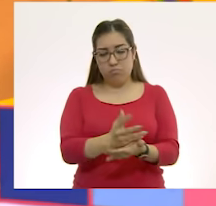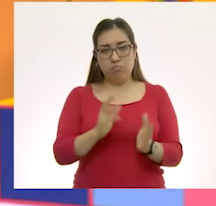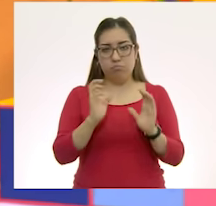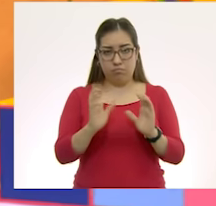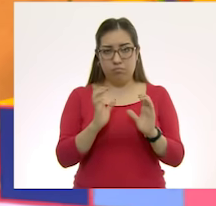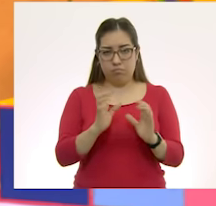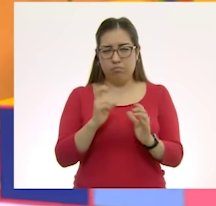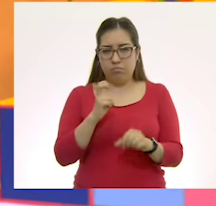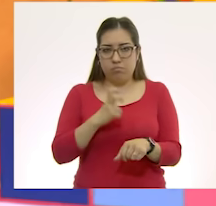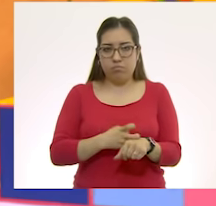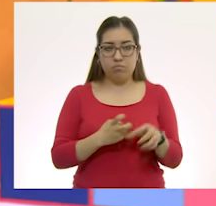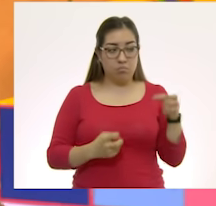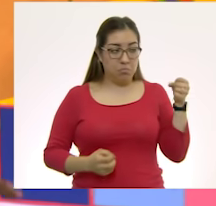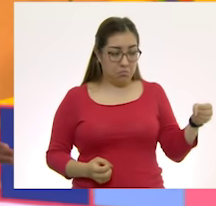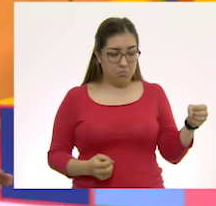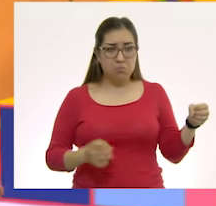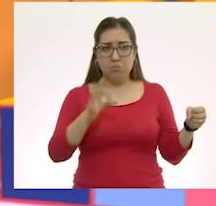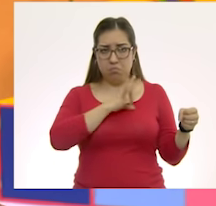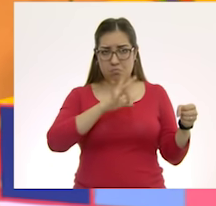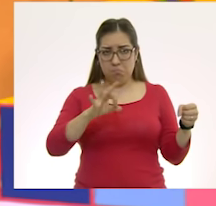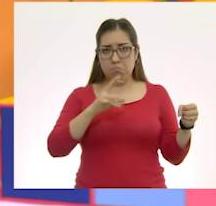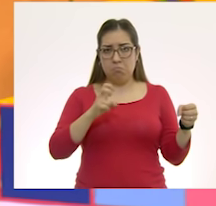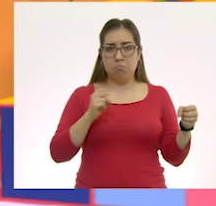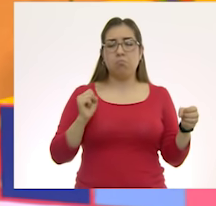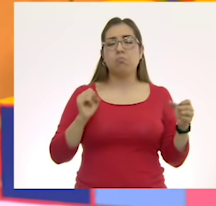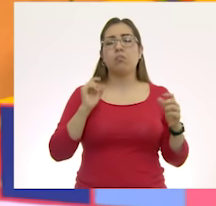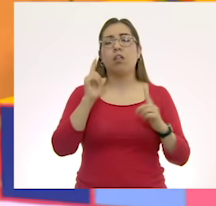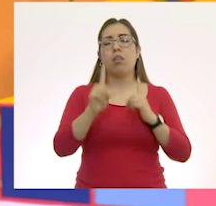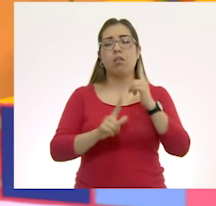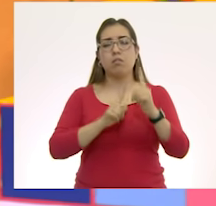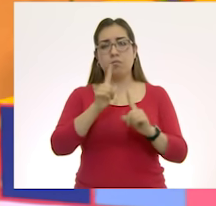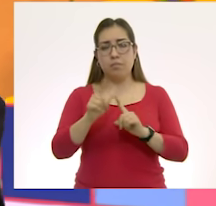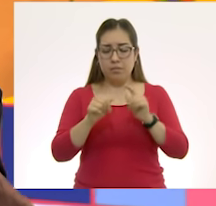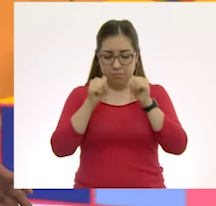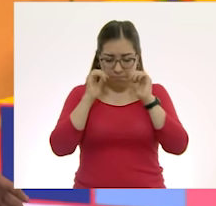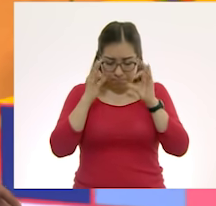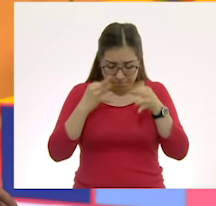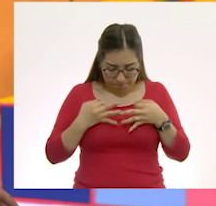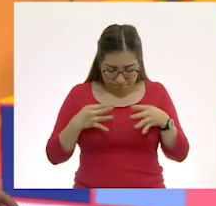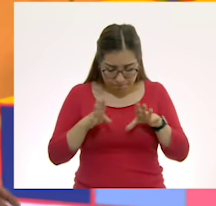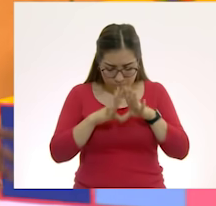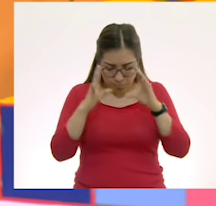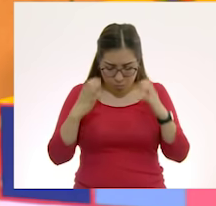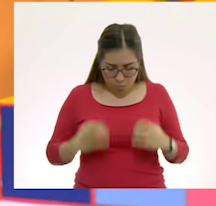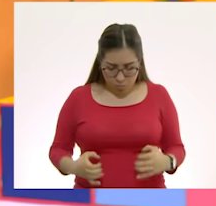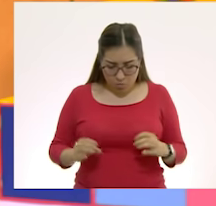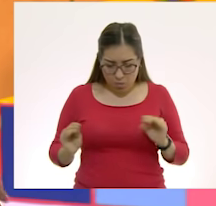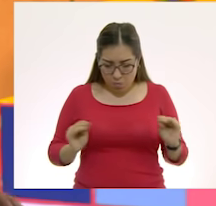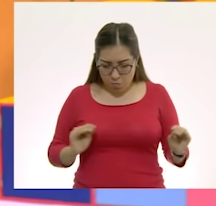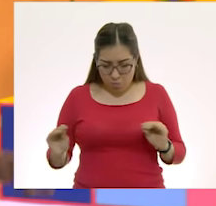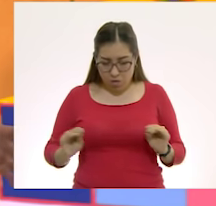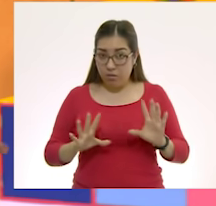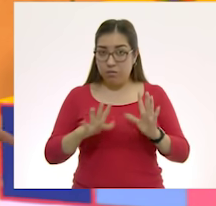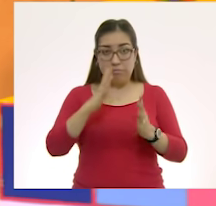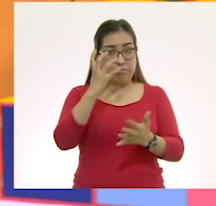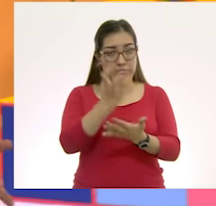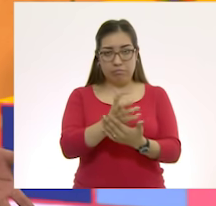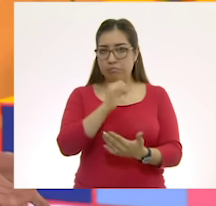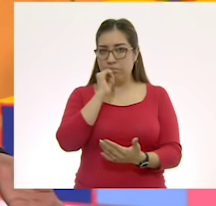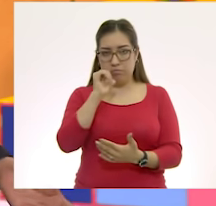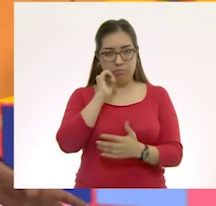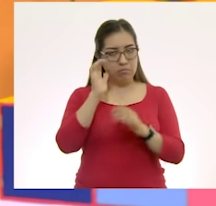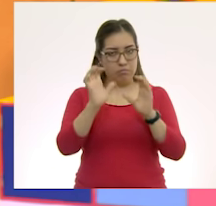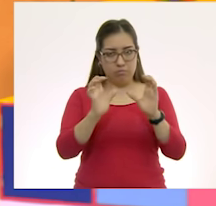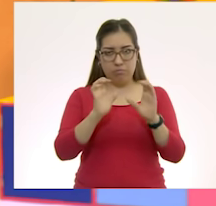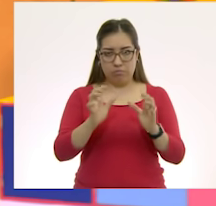en el banquito, también pueden hacerlo despacito para que vayan viendo su cuerpo, cómo se balancea y no se vayan a caer o le vayan a correr